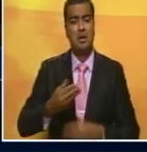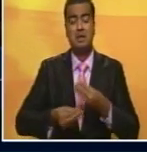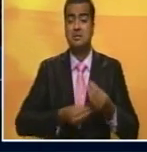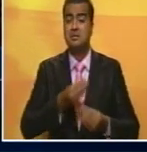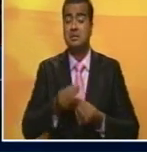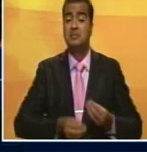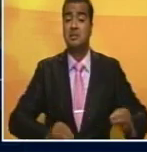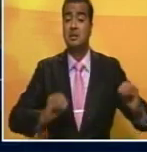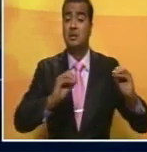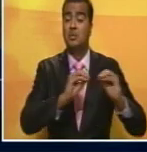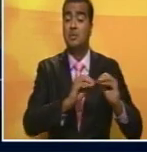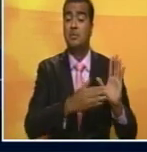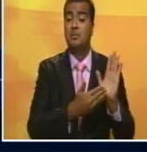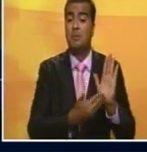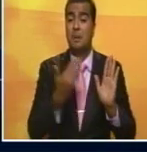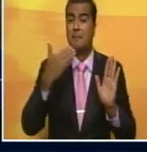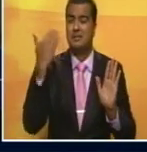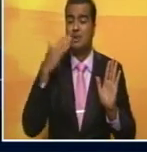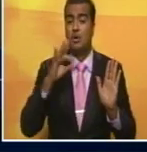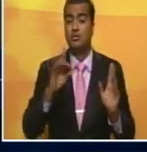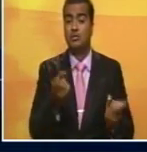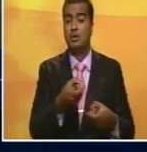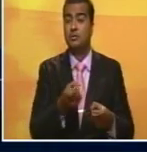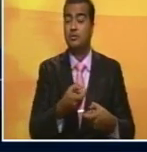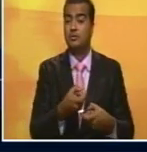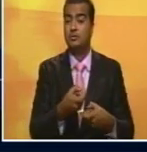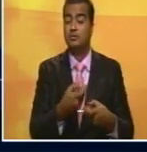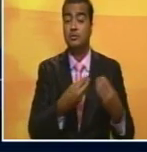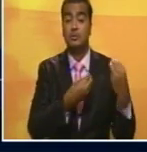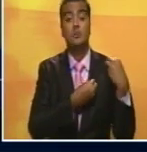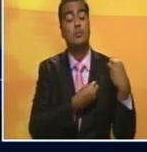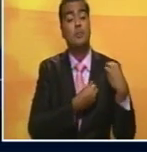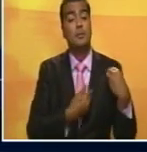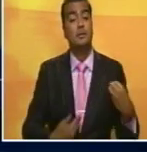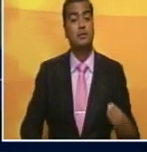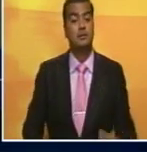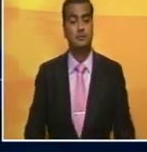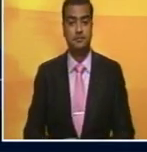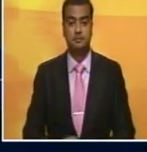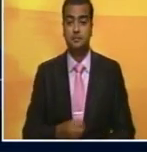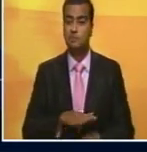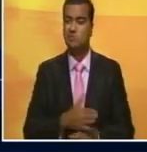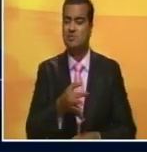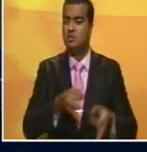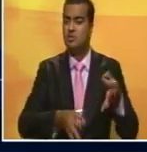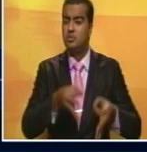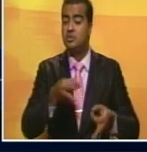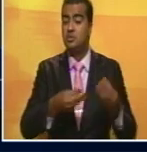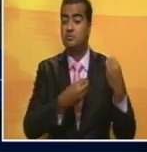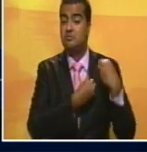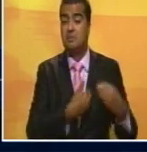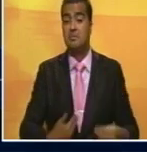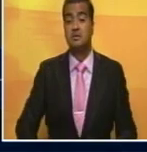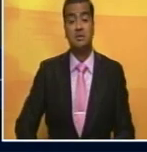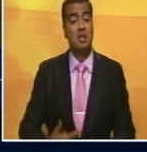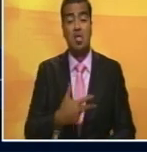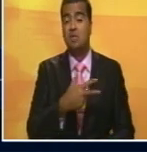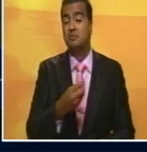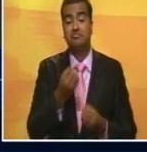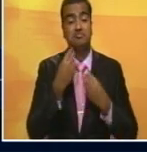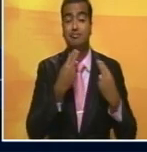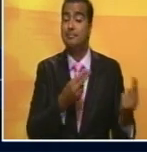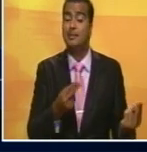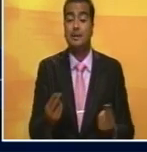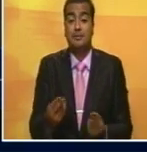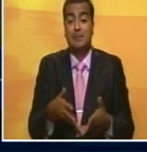cabo el encuentro propuesto el pasado 8 de agosto por el jefe de Estado venezolano, pues a su juicio el mandatario venezolano no será